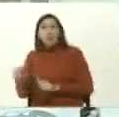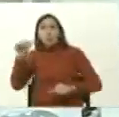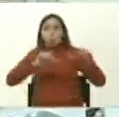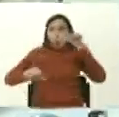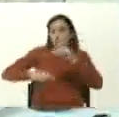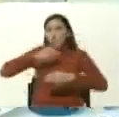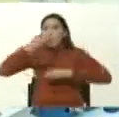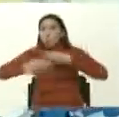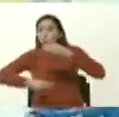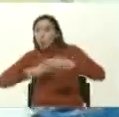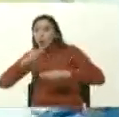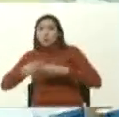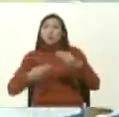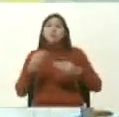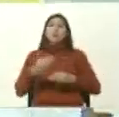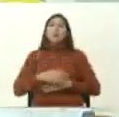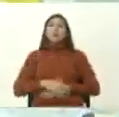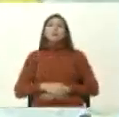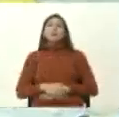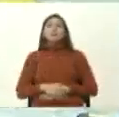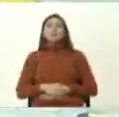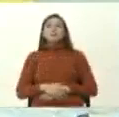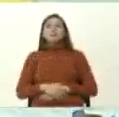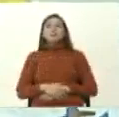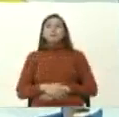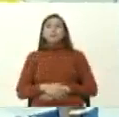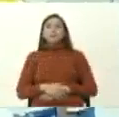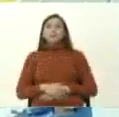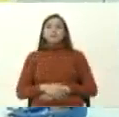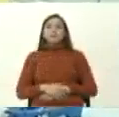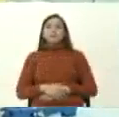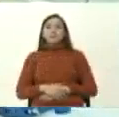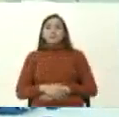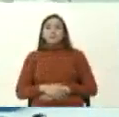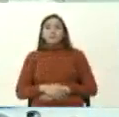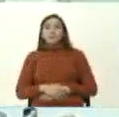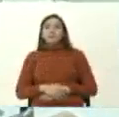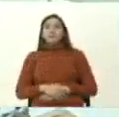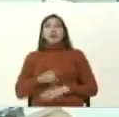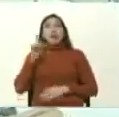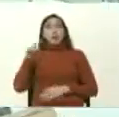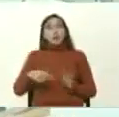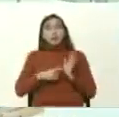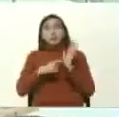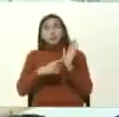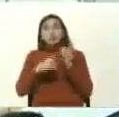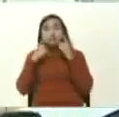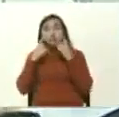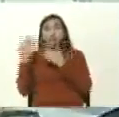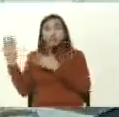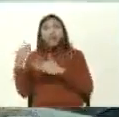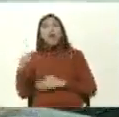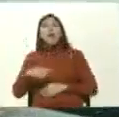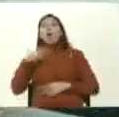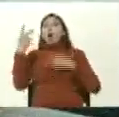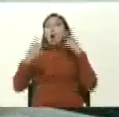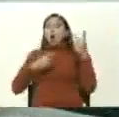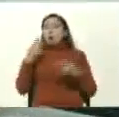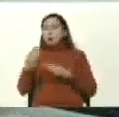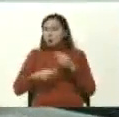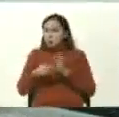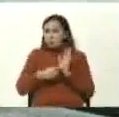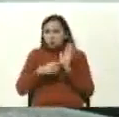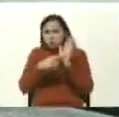realizando cualquier tipo de reacción química. Y quisimos mostrar diferentes coloraciones que se pueden obtener al